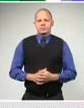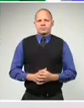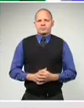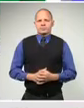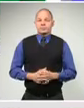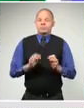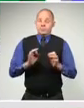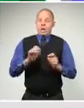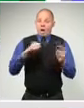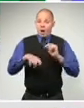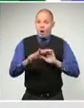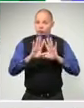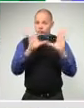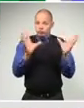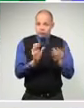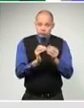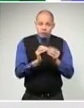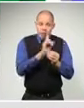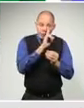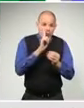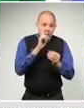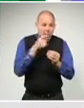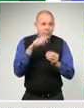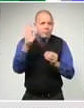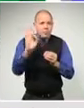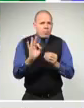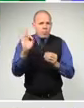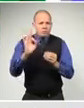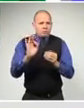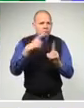positividad de las muestras analizadas sea de un